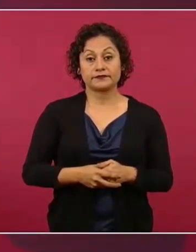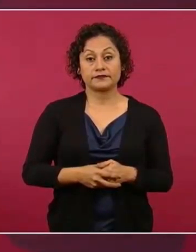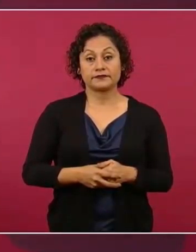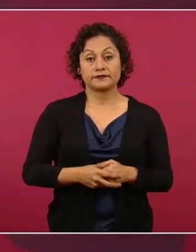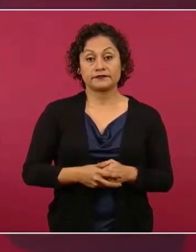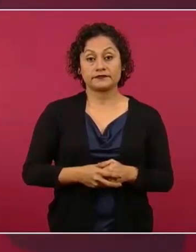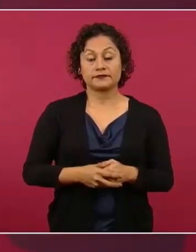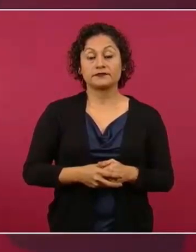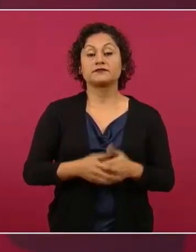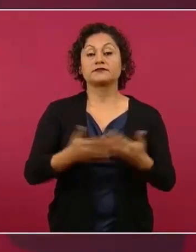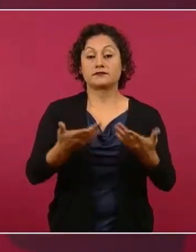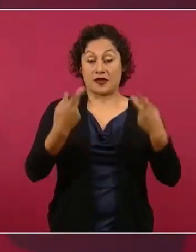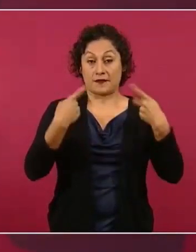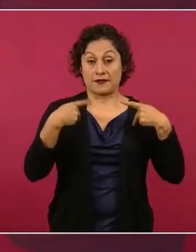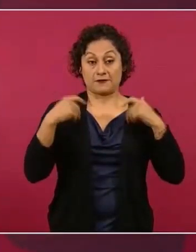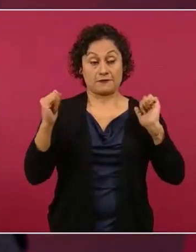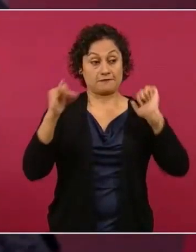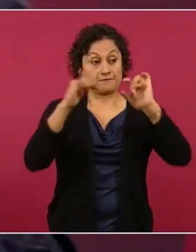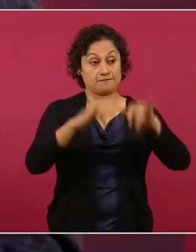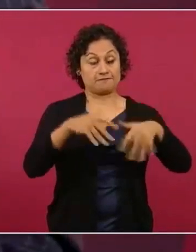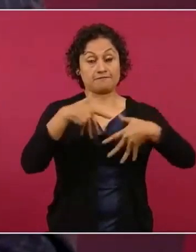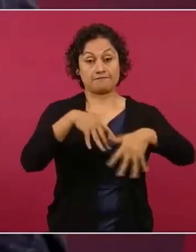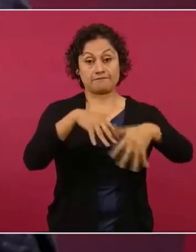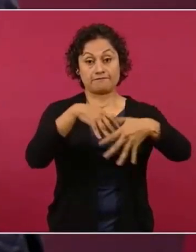porque no están de acuerdo